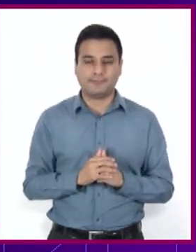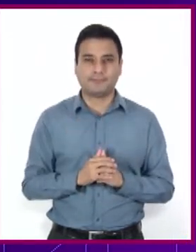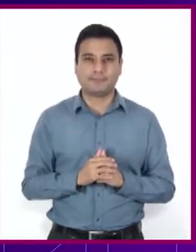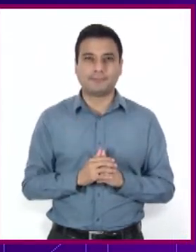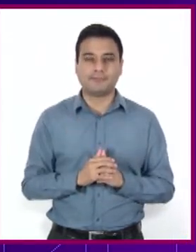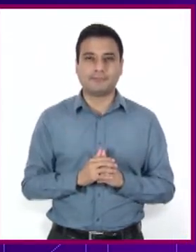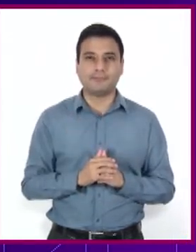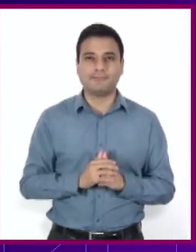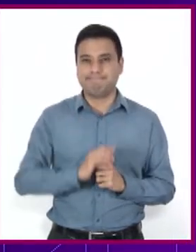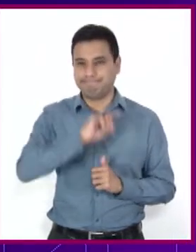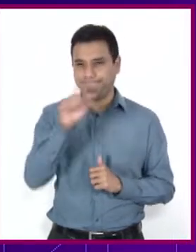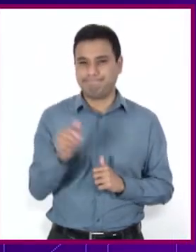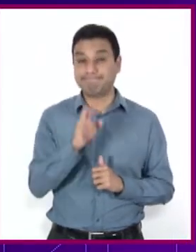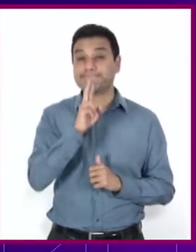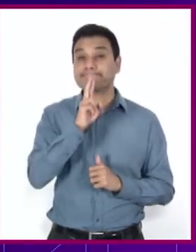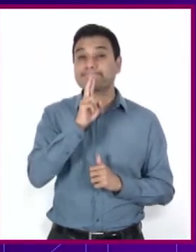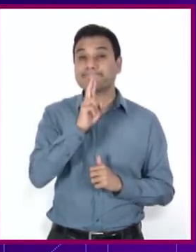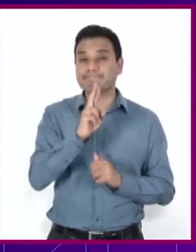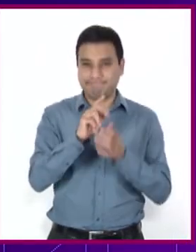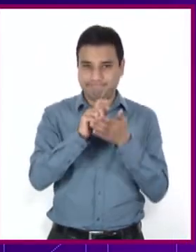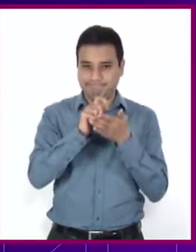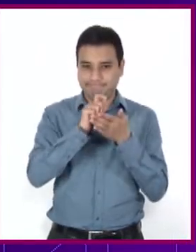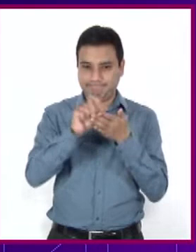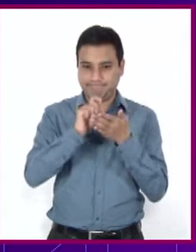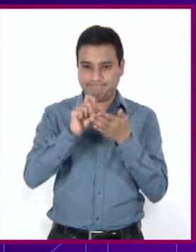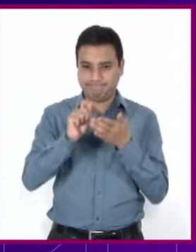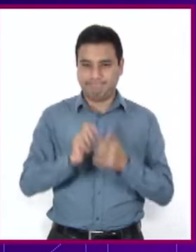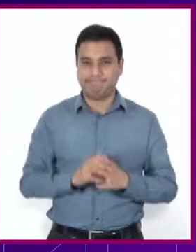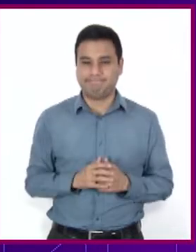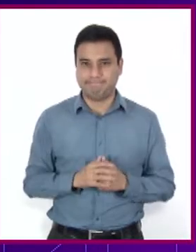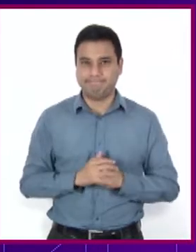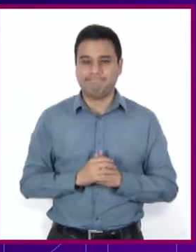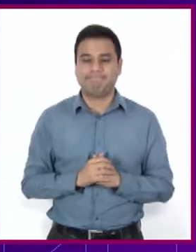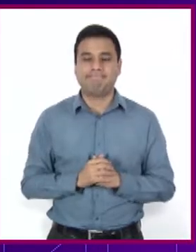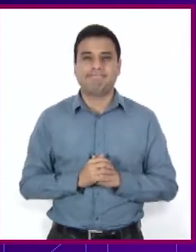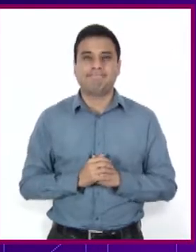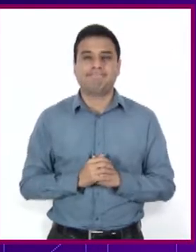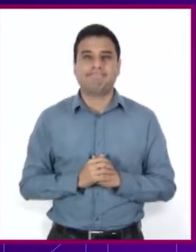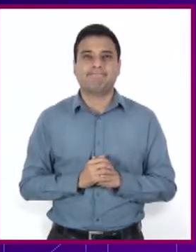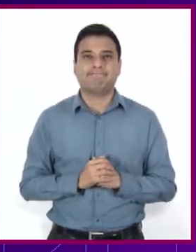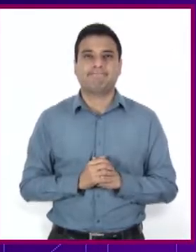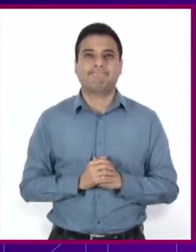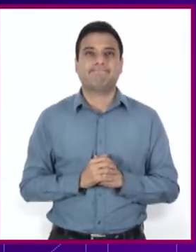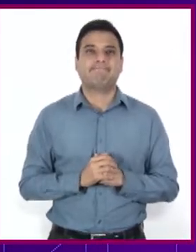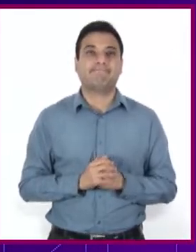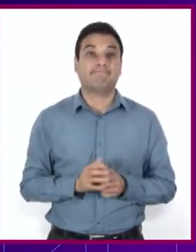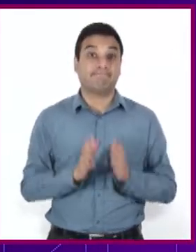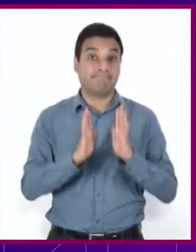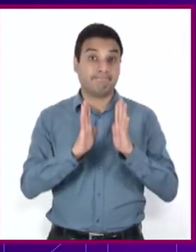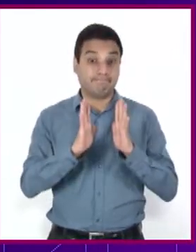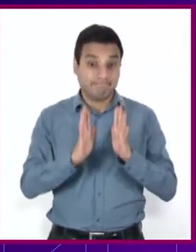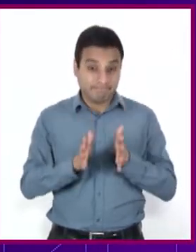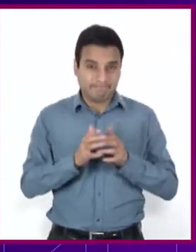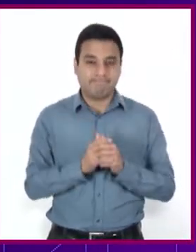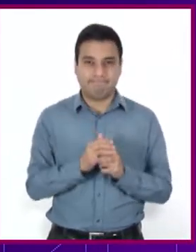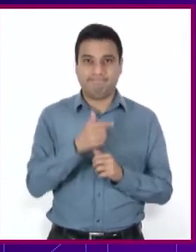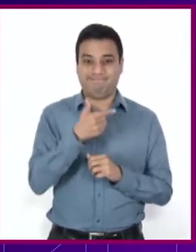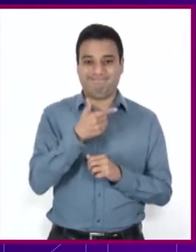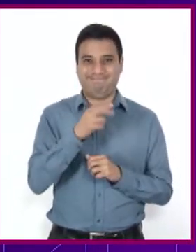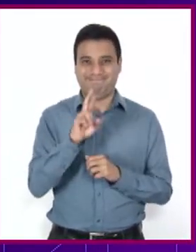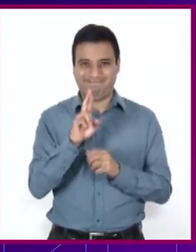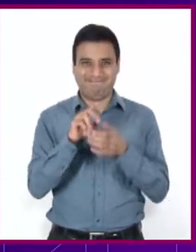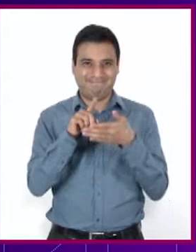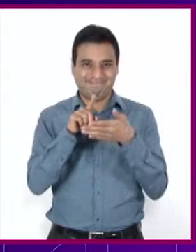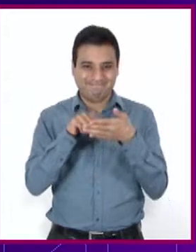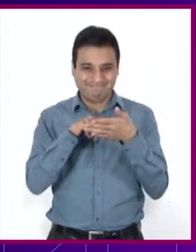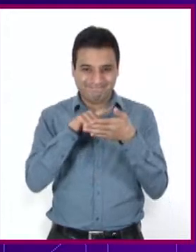media y el resultado lo escribimos en el denominador. Así, cancelamos el gramo que se encuentra en